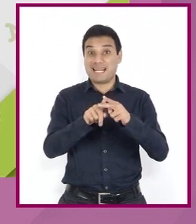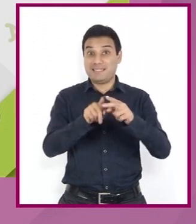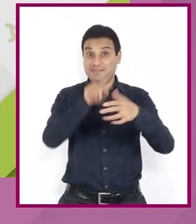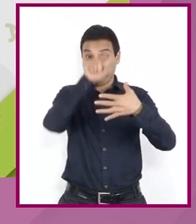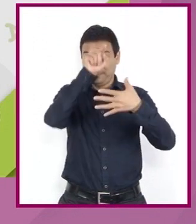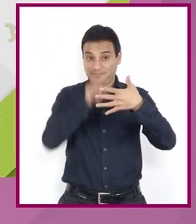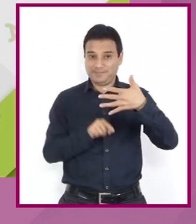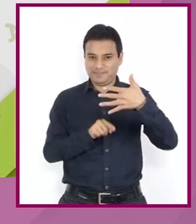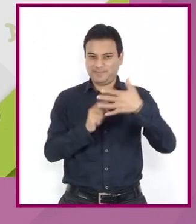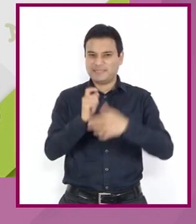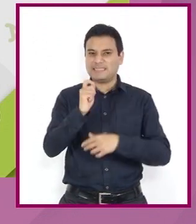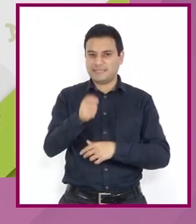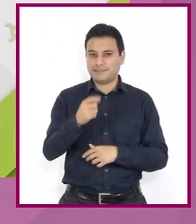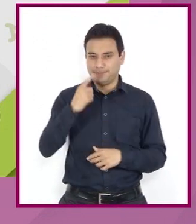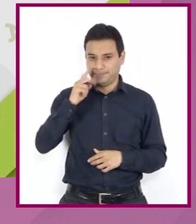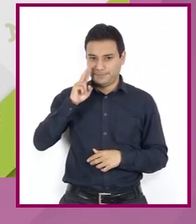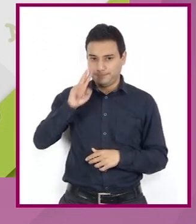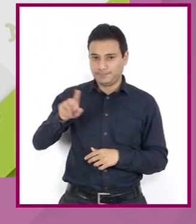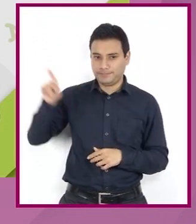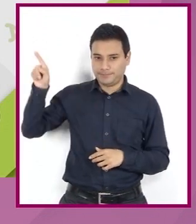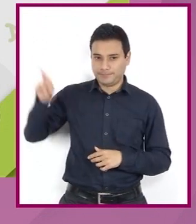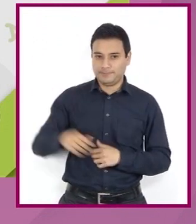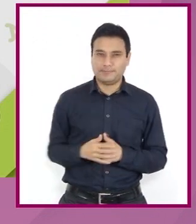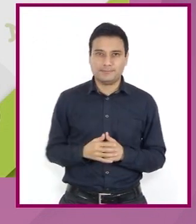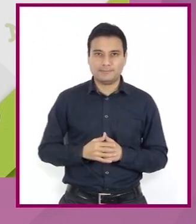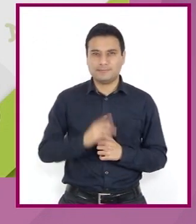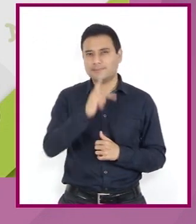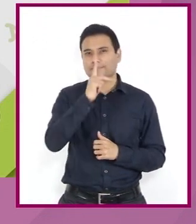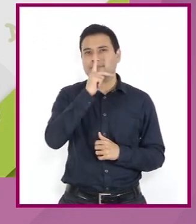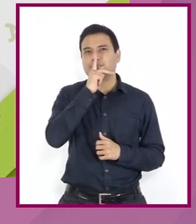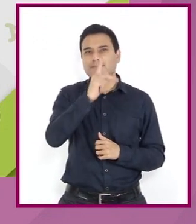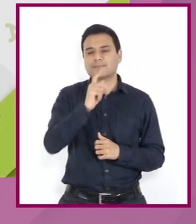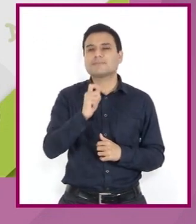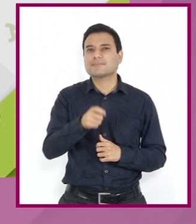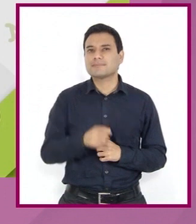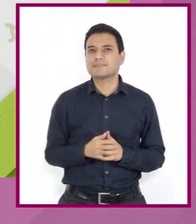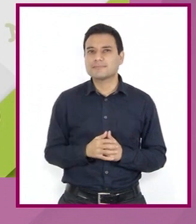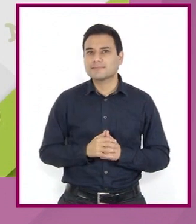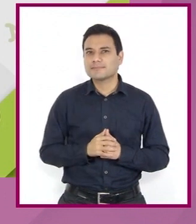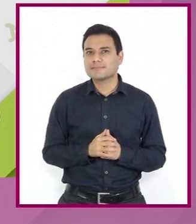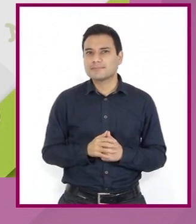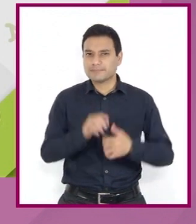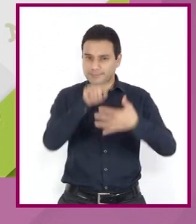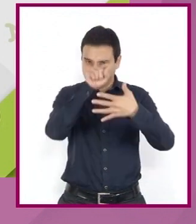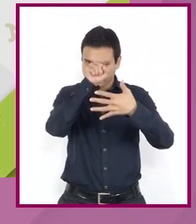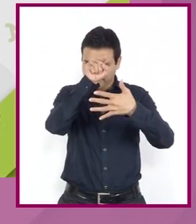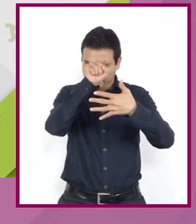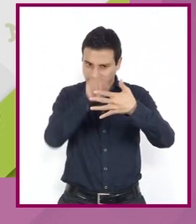pantalla. ¿Ya saben de qué concepto se trata?